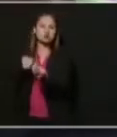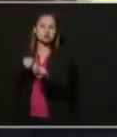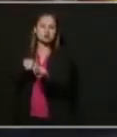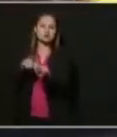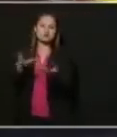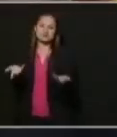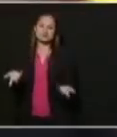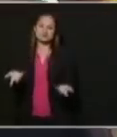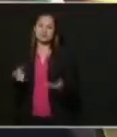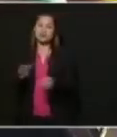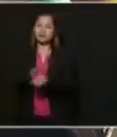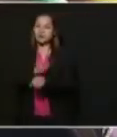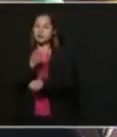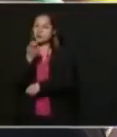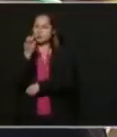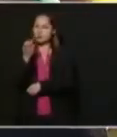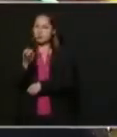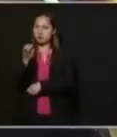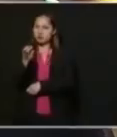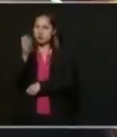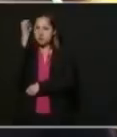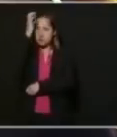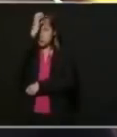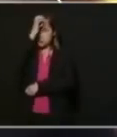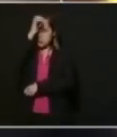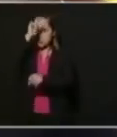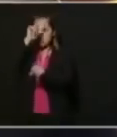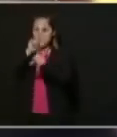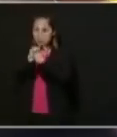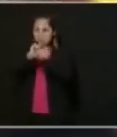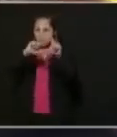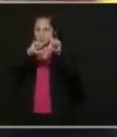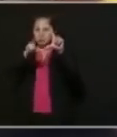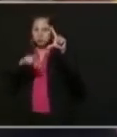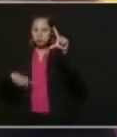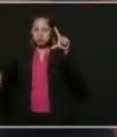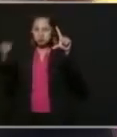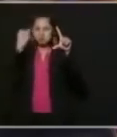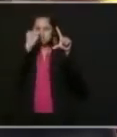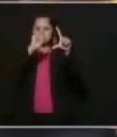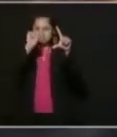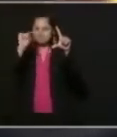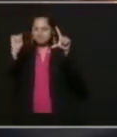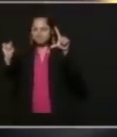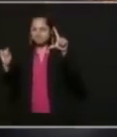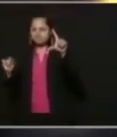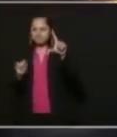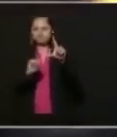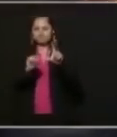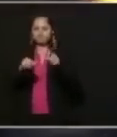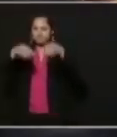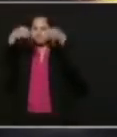exaltarán nuestras culturas originarias.